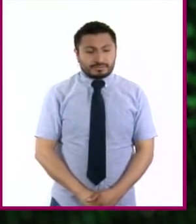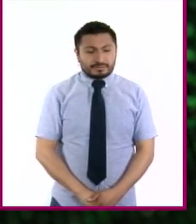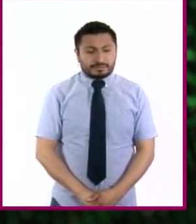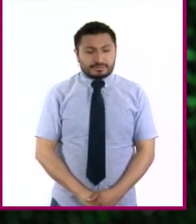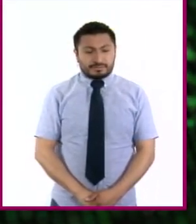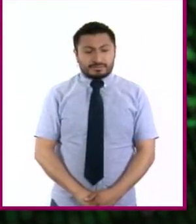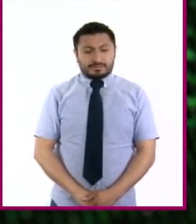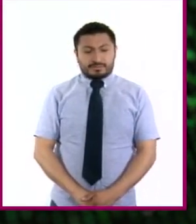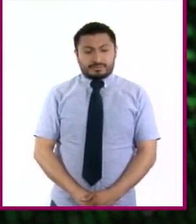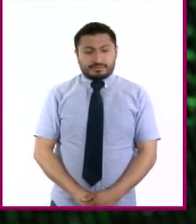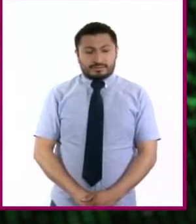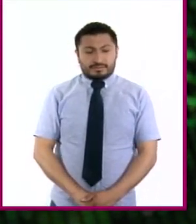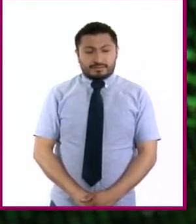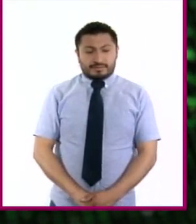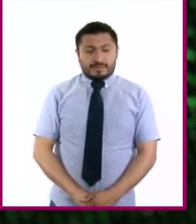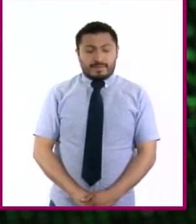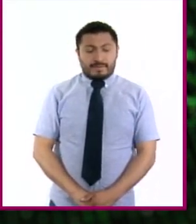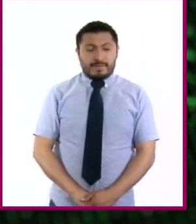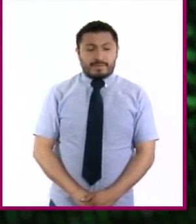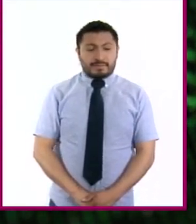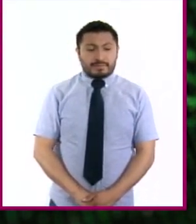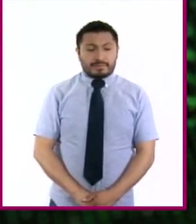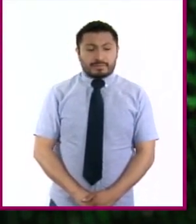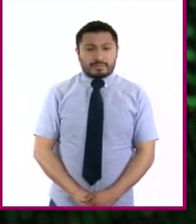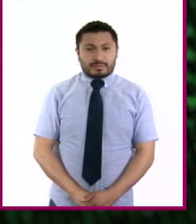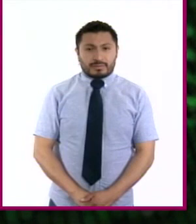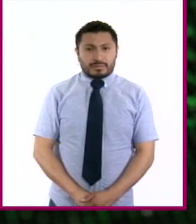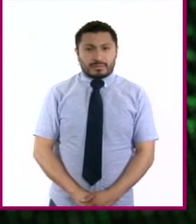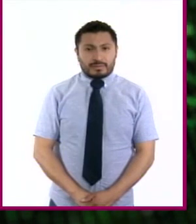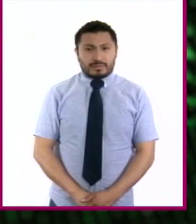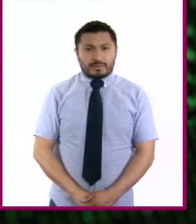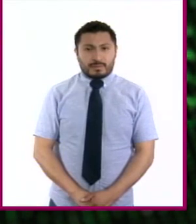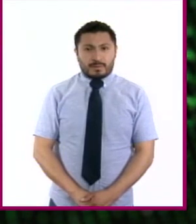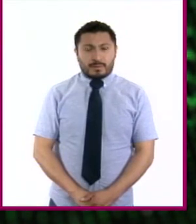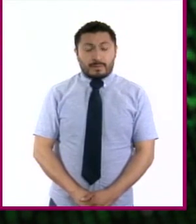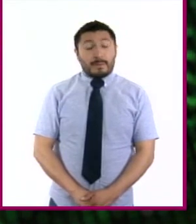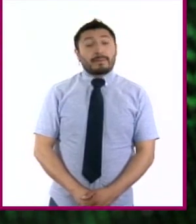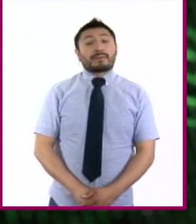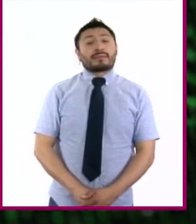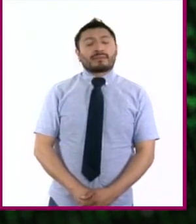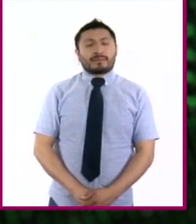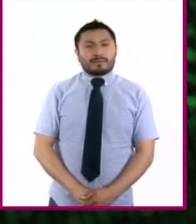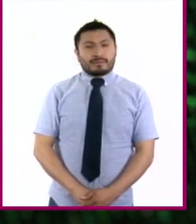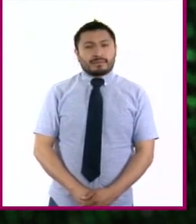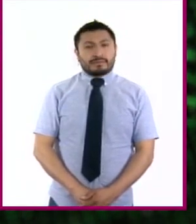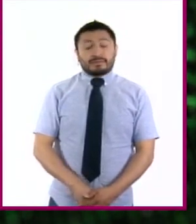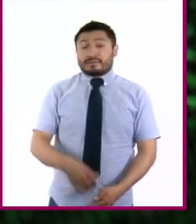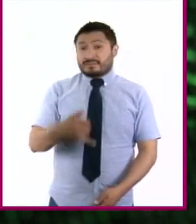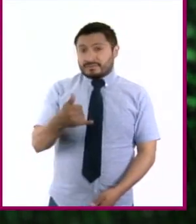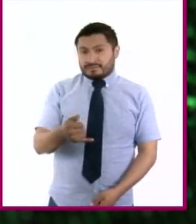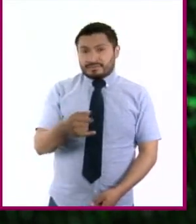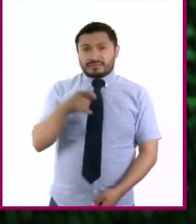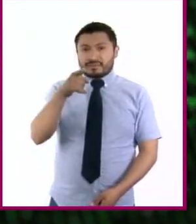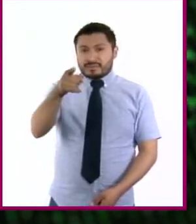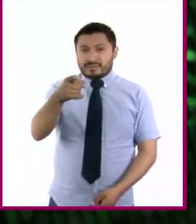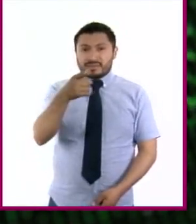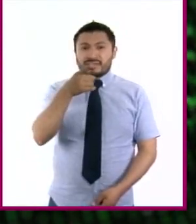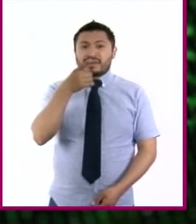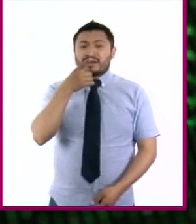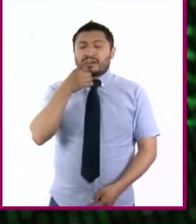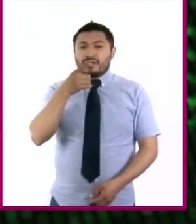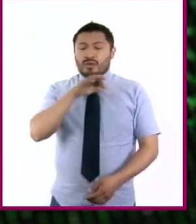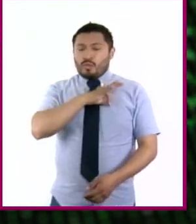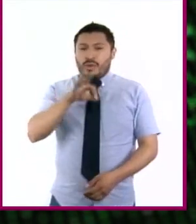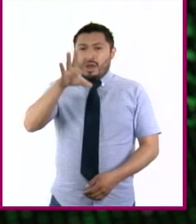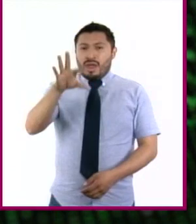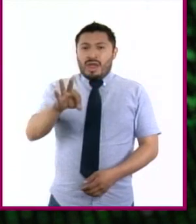propósito de la asignatura? Y aquí me dice si es una pregunta con